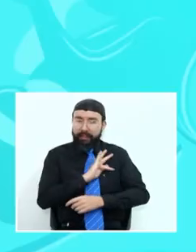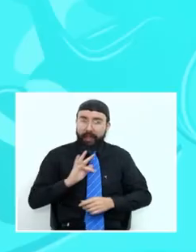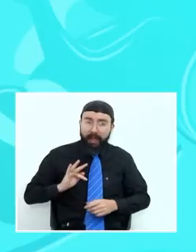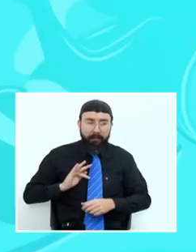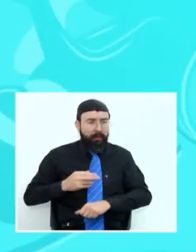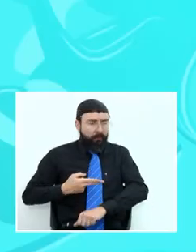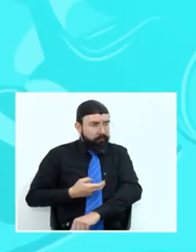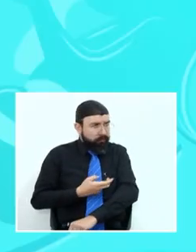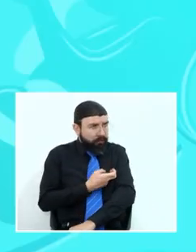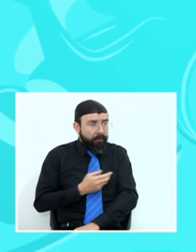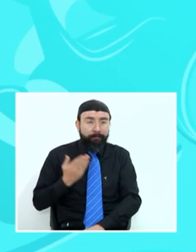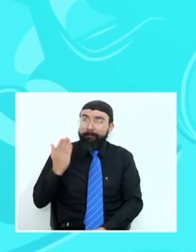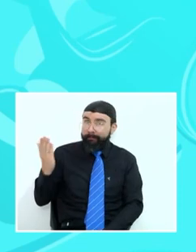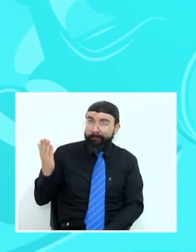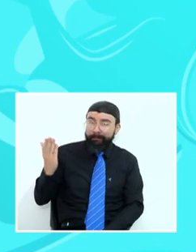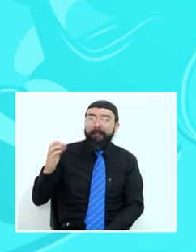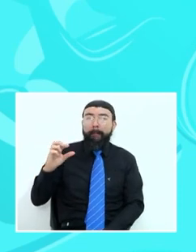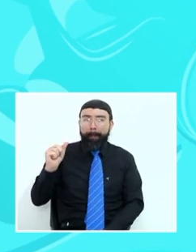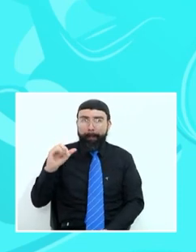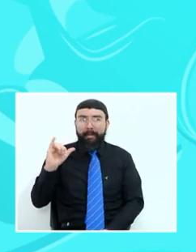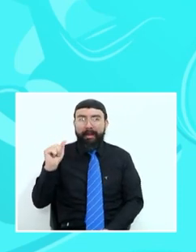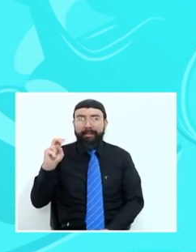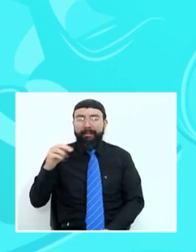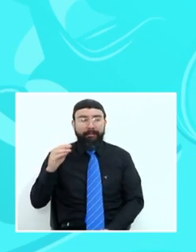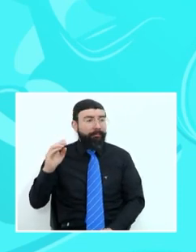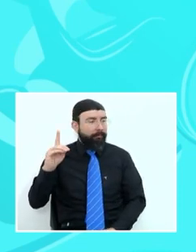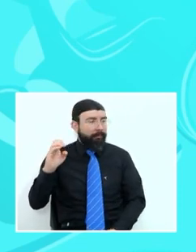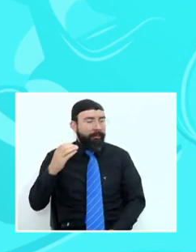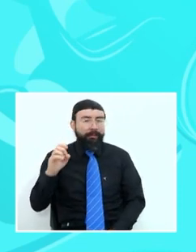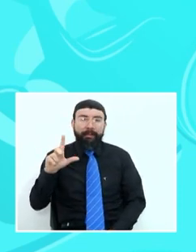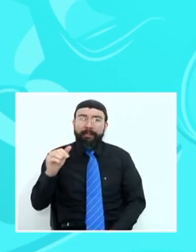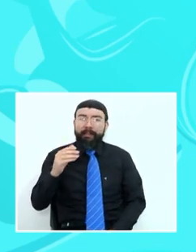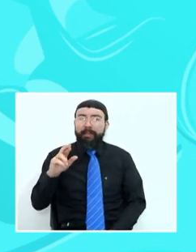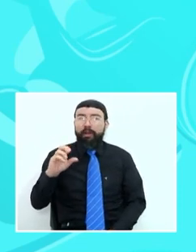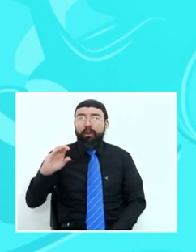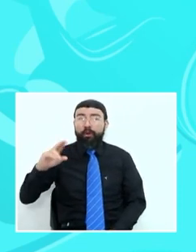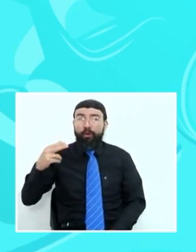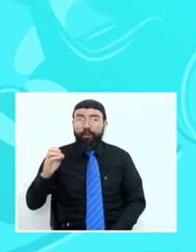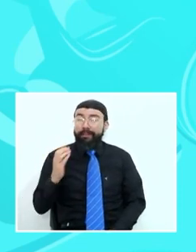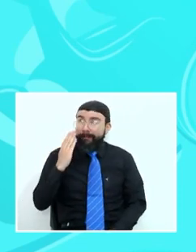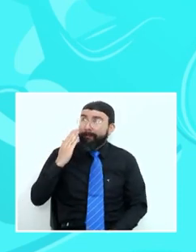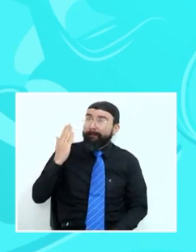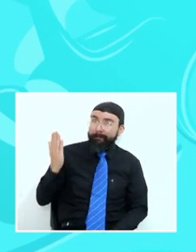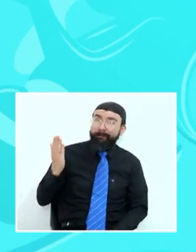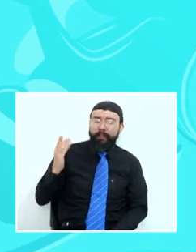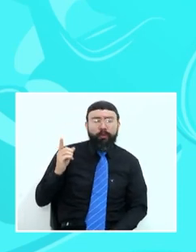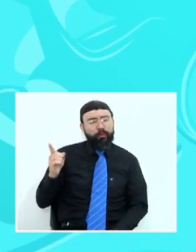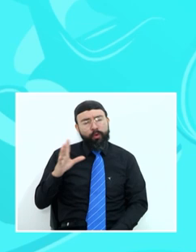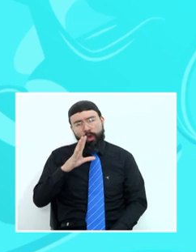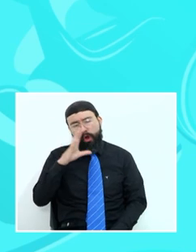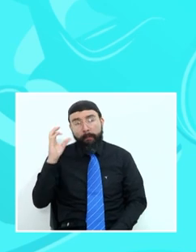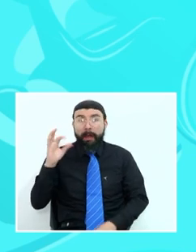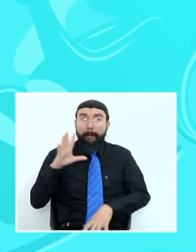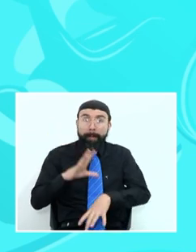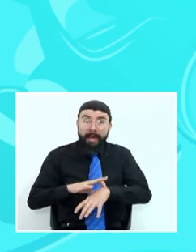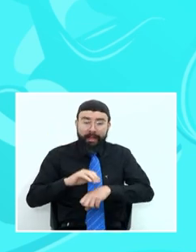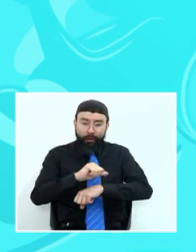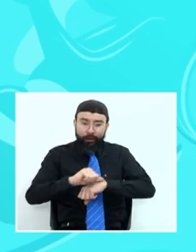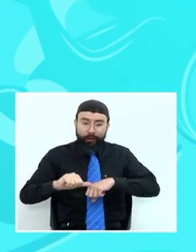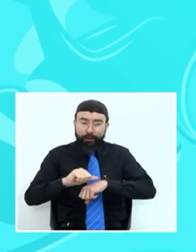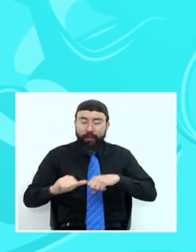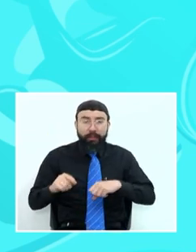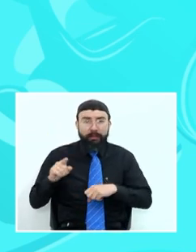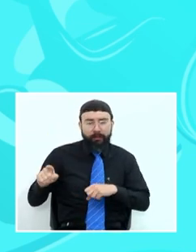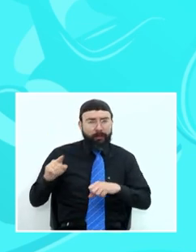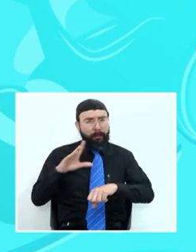que es el doctor Julio César Payán de la Roche. Este hombre que ustedes ven acá es médico cirujano,